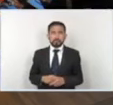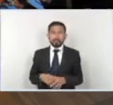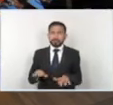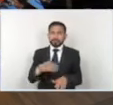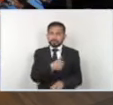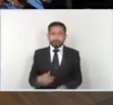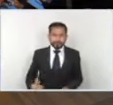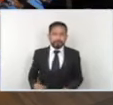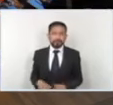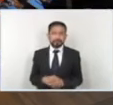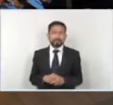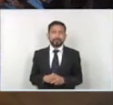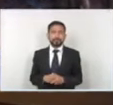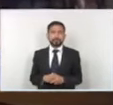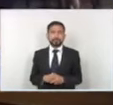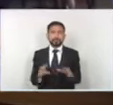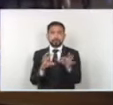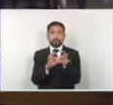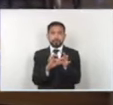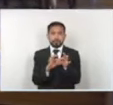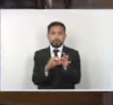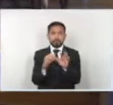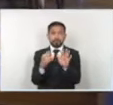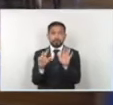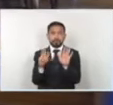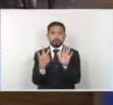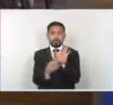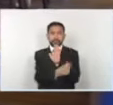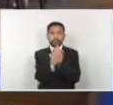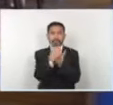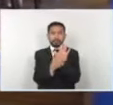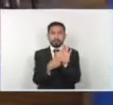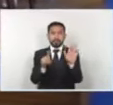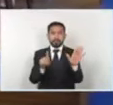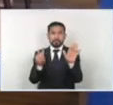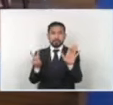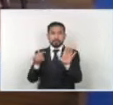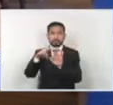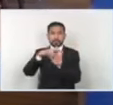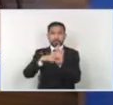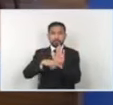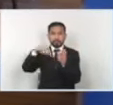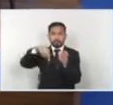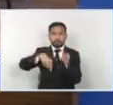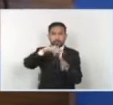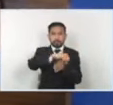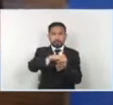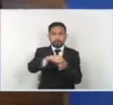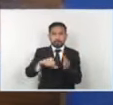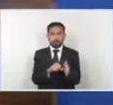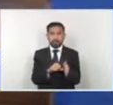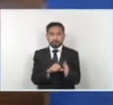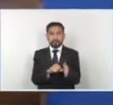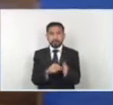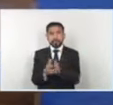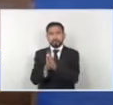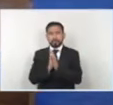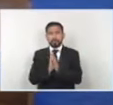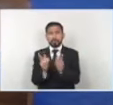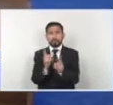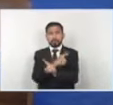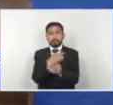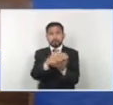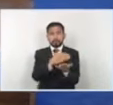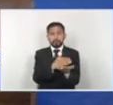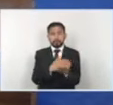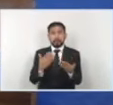Gracias, señor presidente. Con base a lo establecido en el inciso tercero del artículo 67 del Reglamento Interior de esta Asamblea, solicito modificación